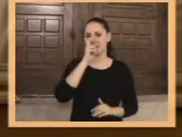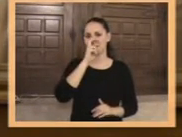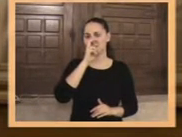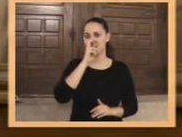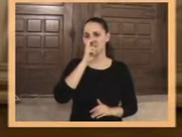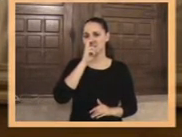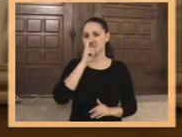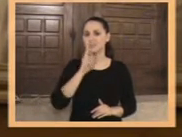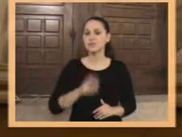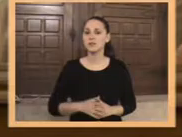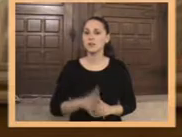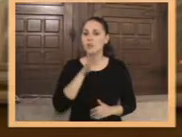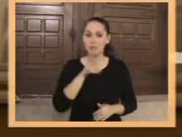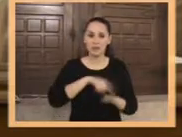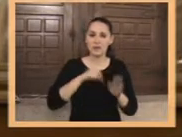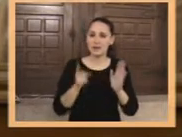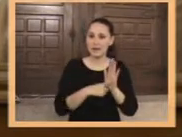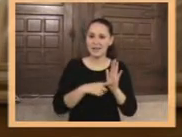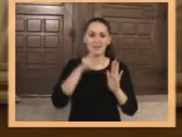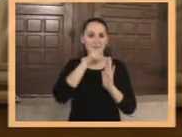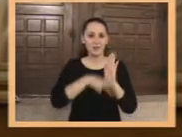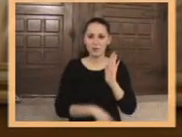muchas normativas, muchas leyes,